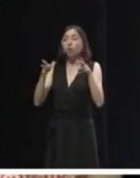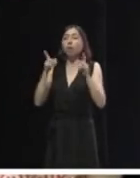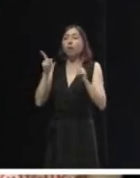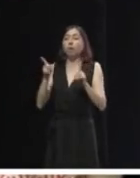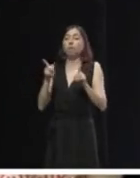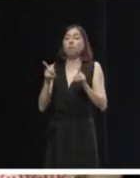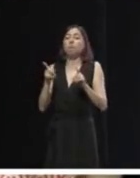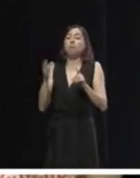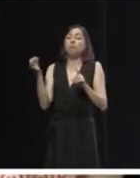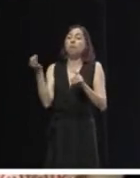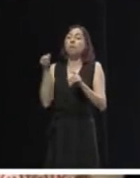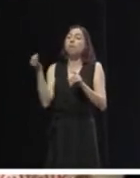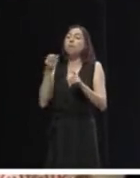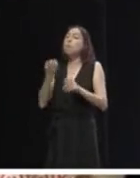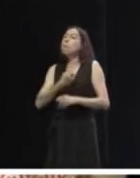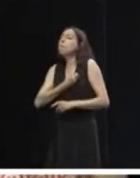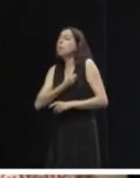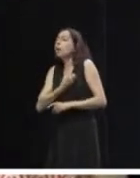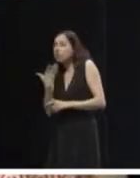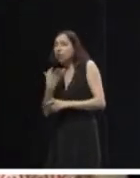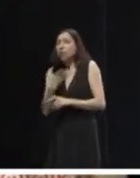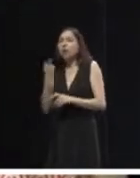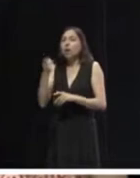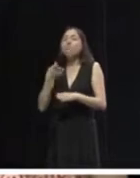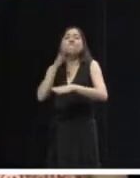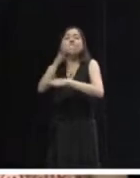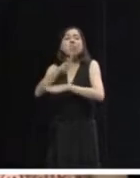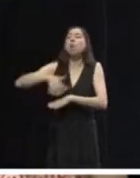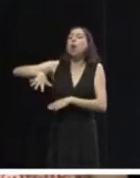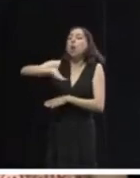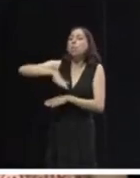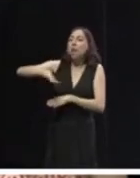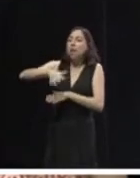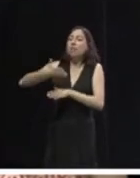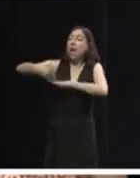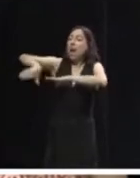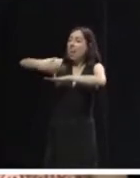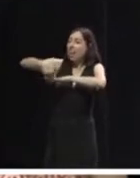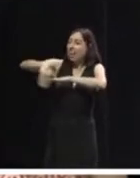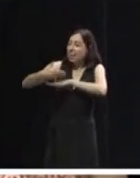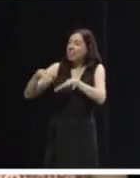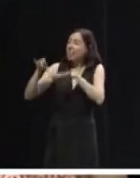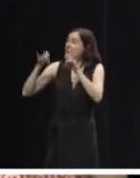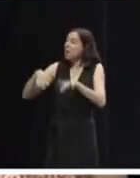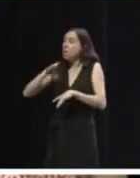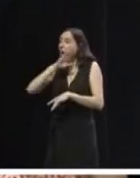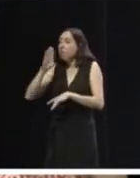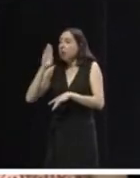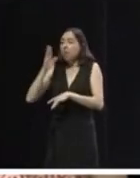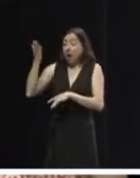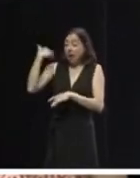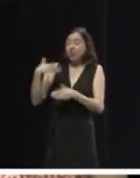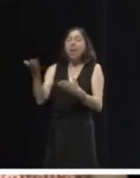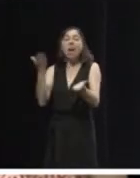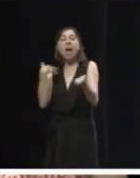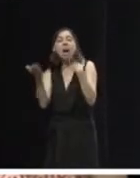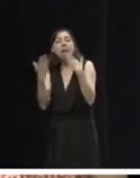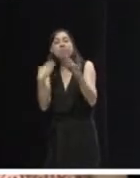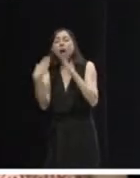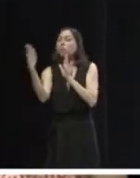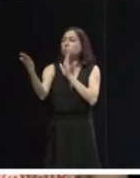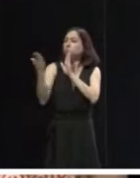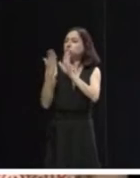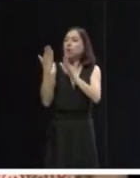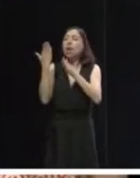cuerpo, metamos pasión, vayamos a las plazas, a las calles, como nuestras madres, a conversar cara a cara, a construir